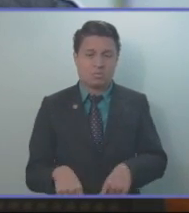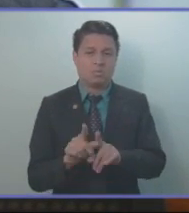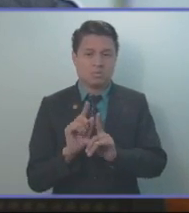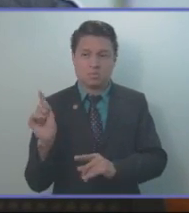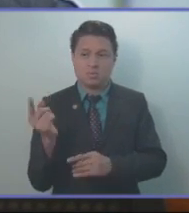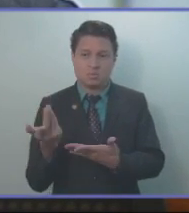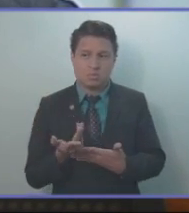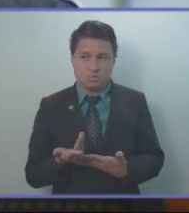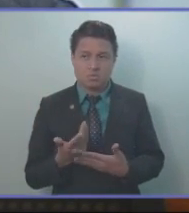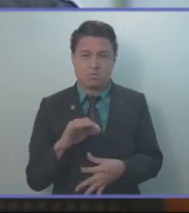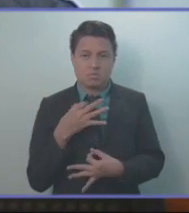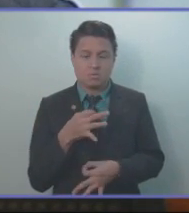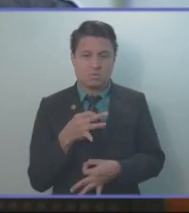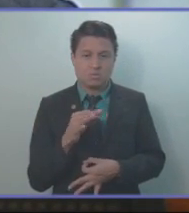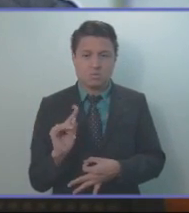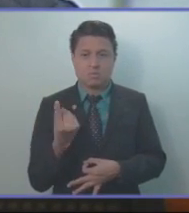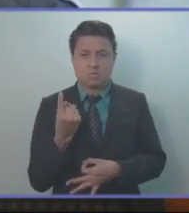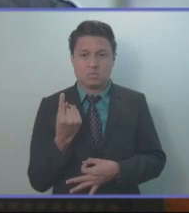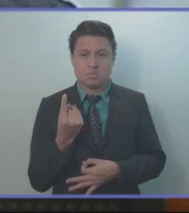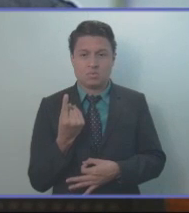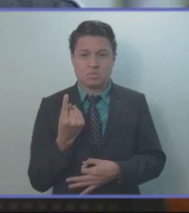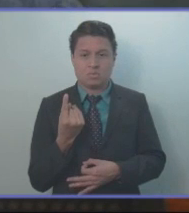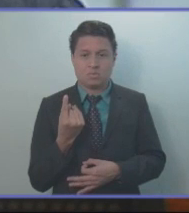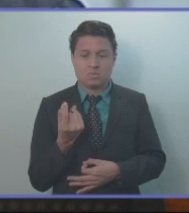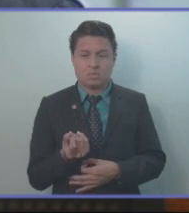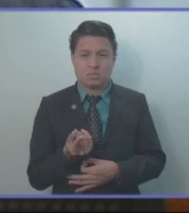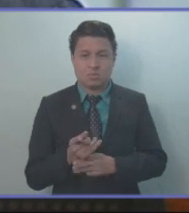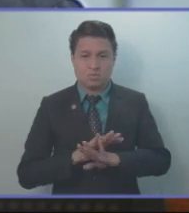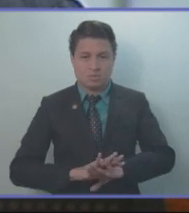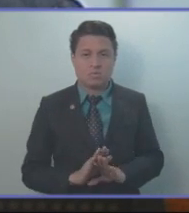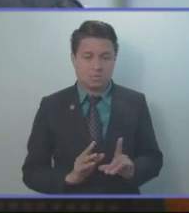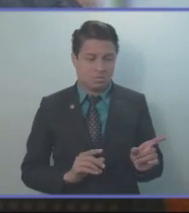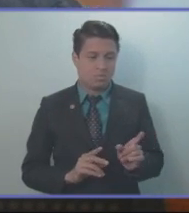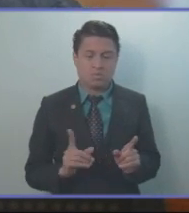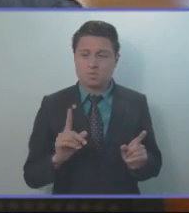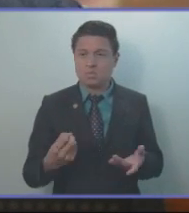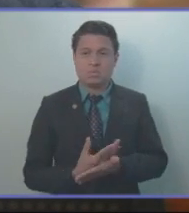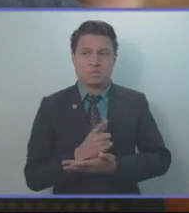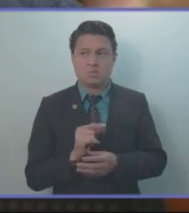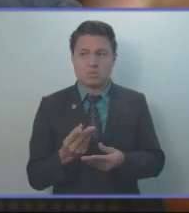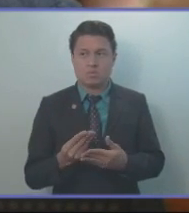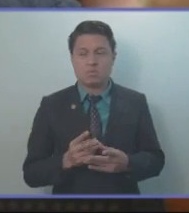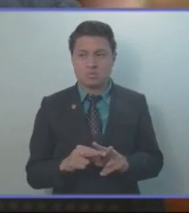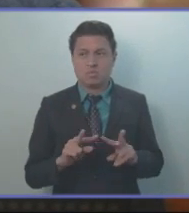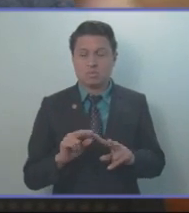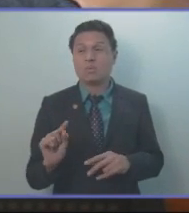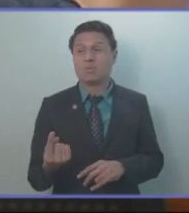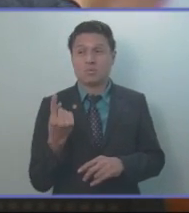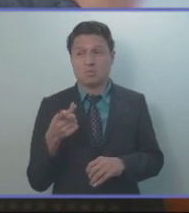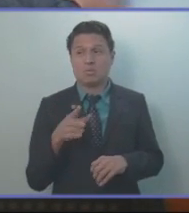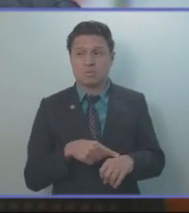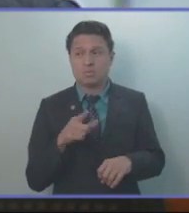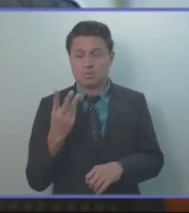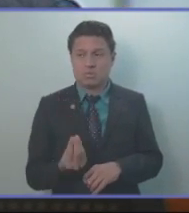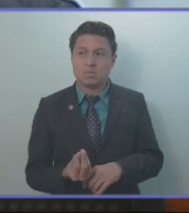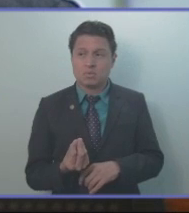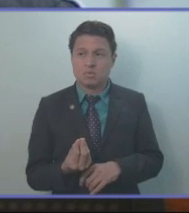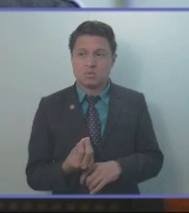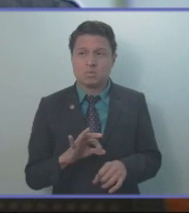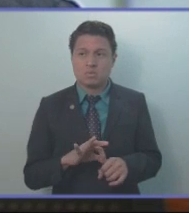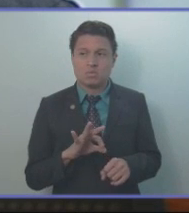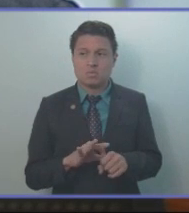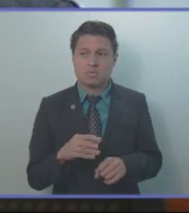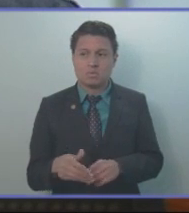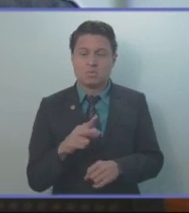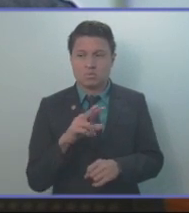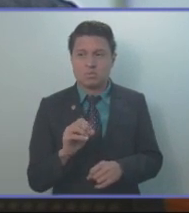permitir que los documentos únicos de entidad vencidos y no renovados tengan validez únicamente en el día de las elecciones